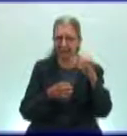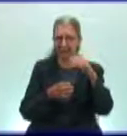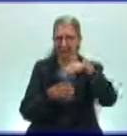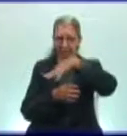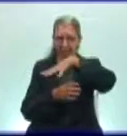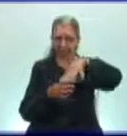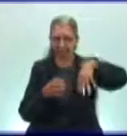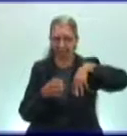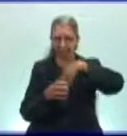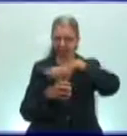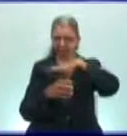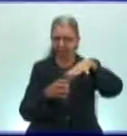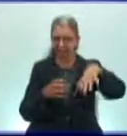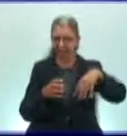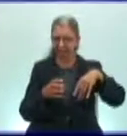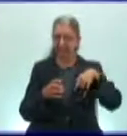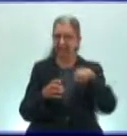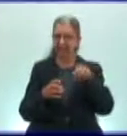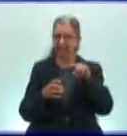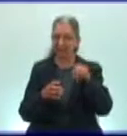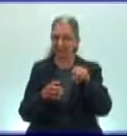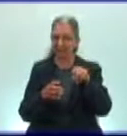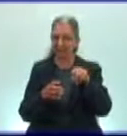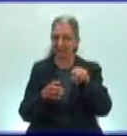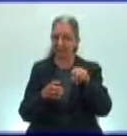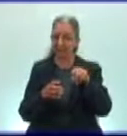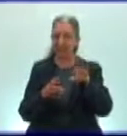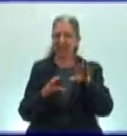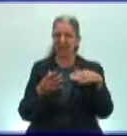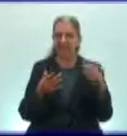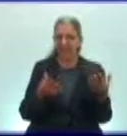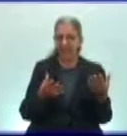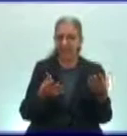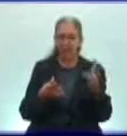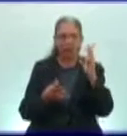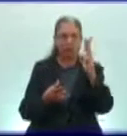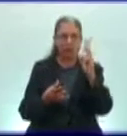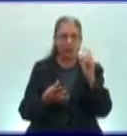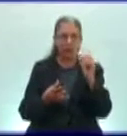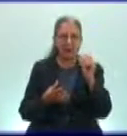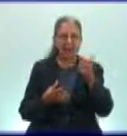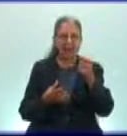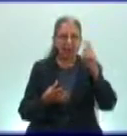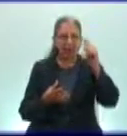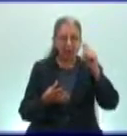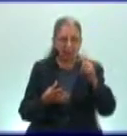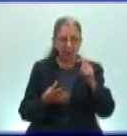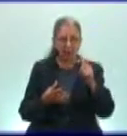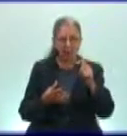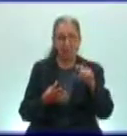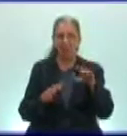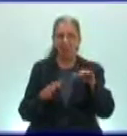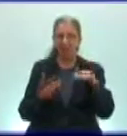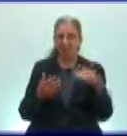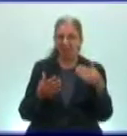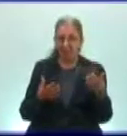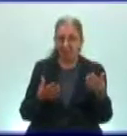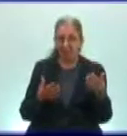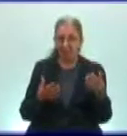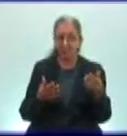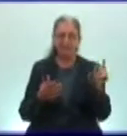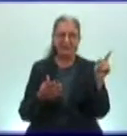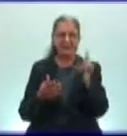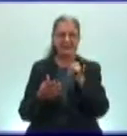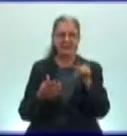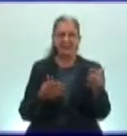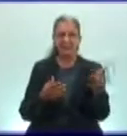que ahora la información que le dan es el número atómico del elemento. Ya ustedes saben que el